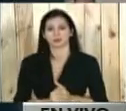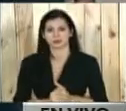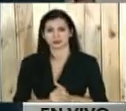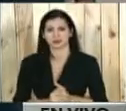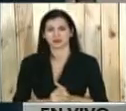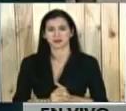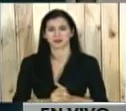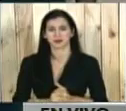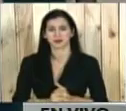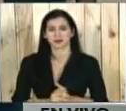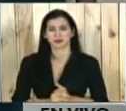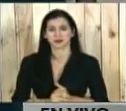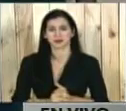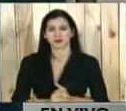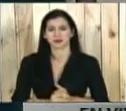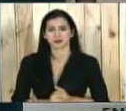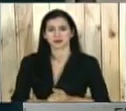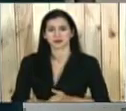Y